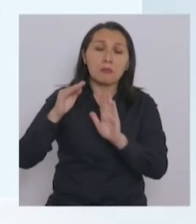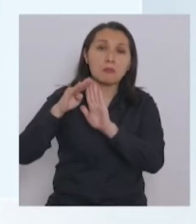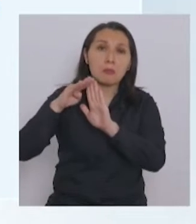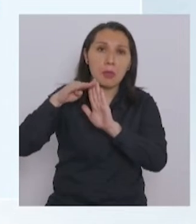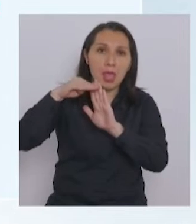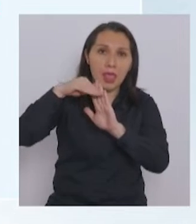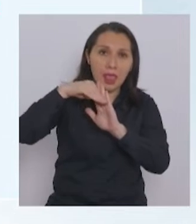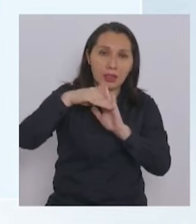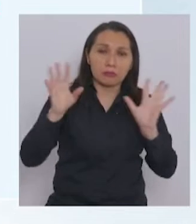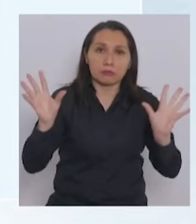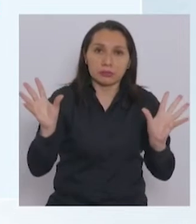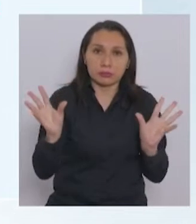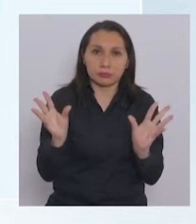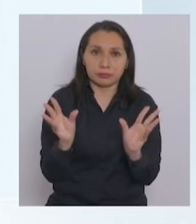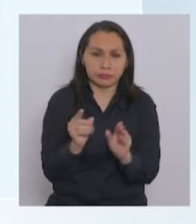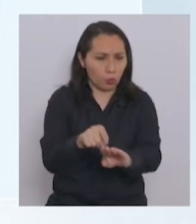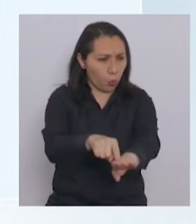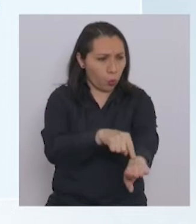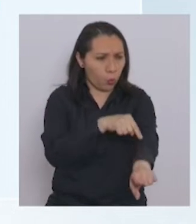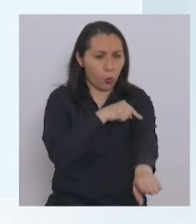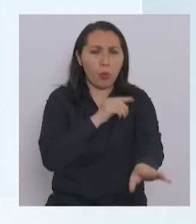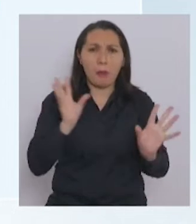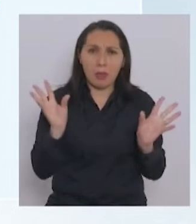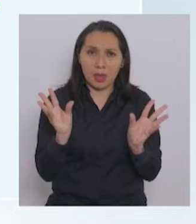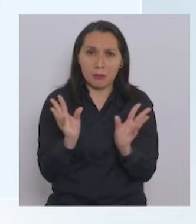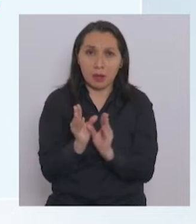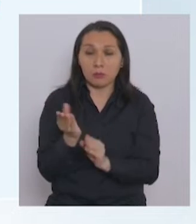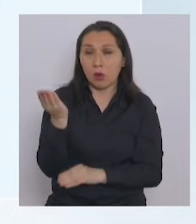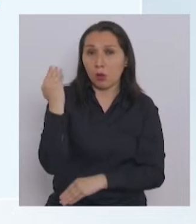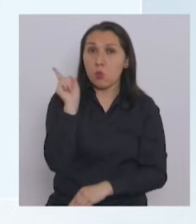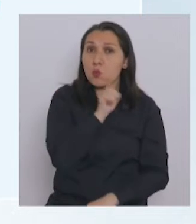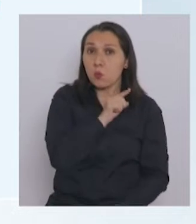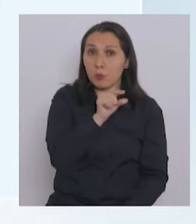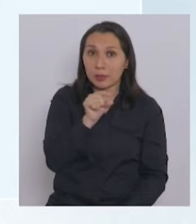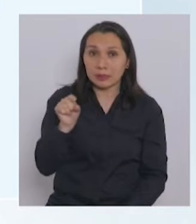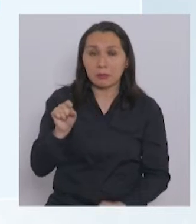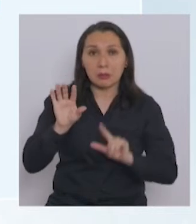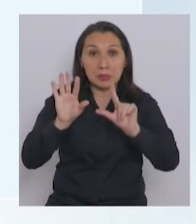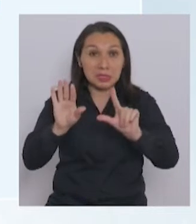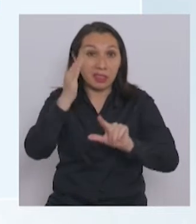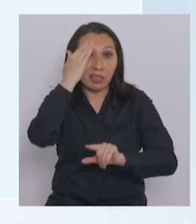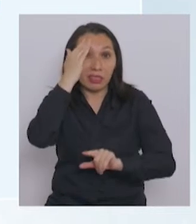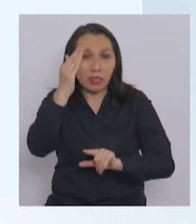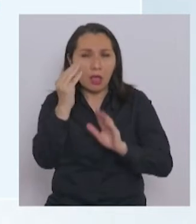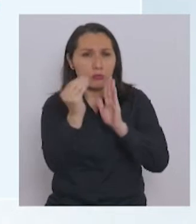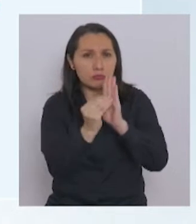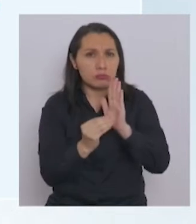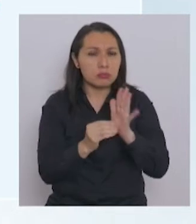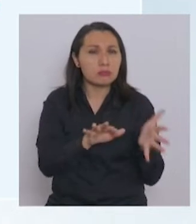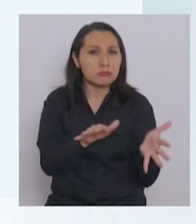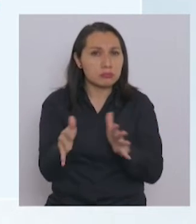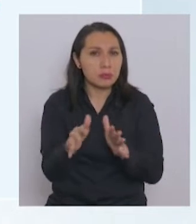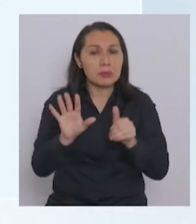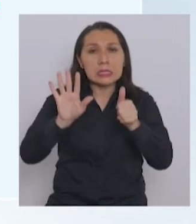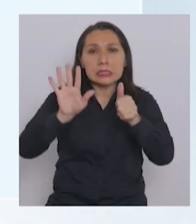en todo el territorio nacional. La última semana, es decir, los últimos 7 días, se registró un promedio